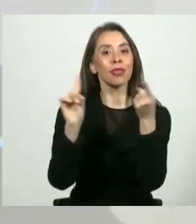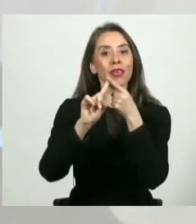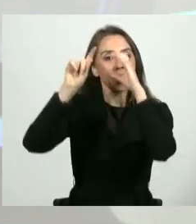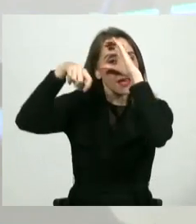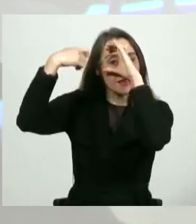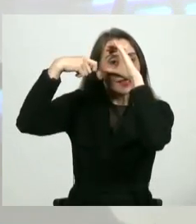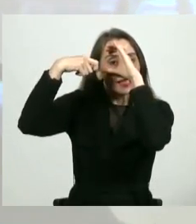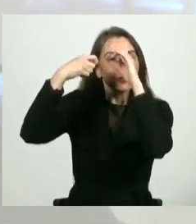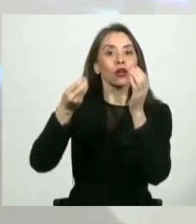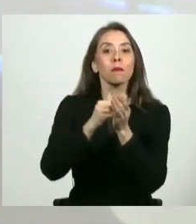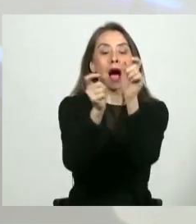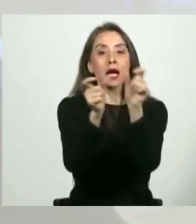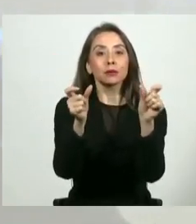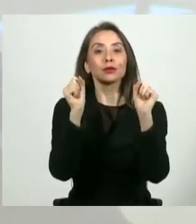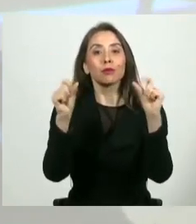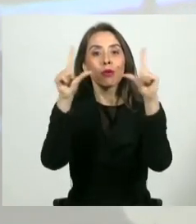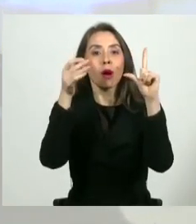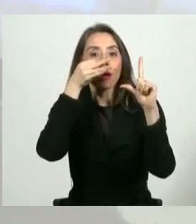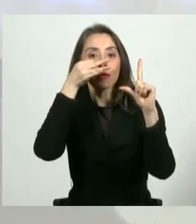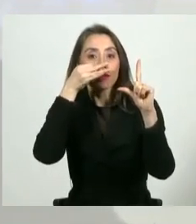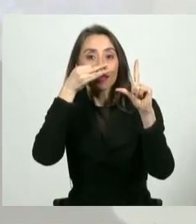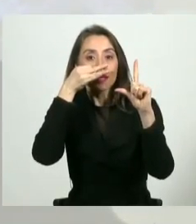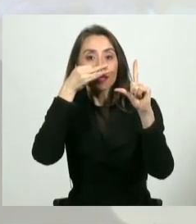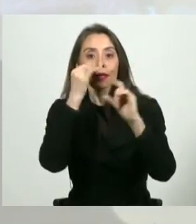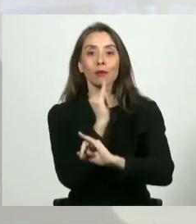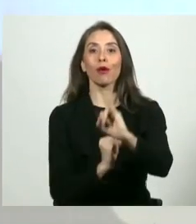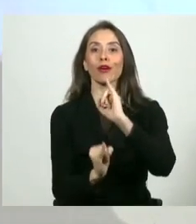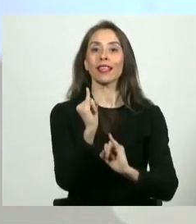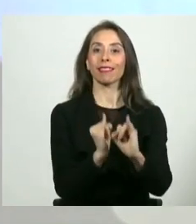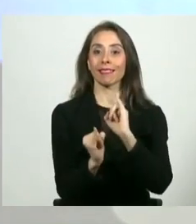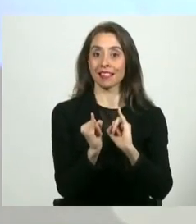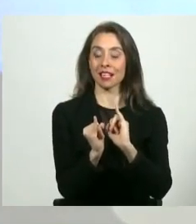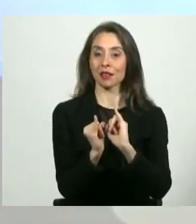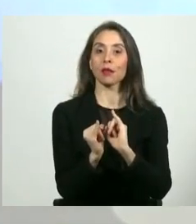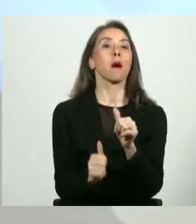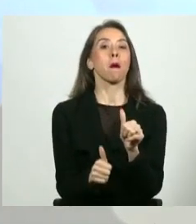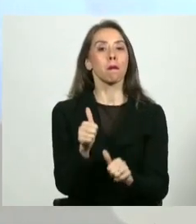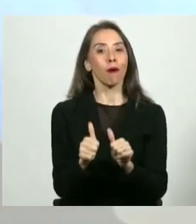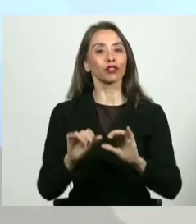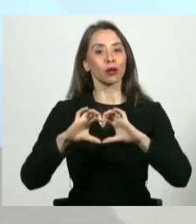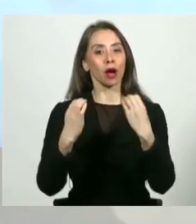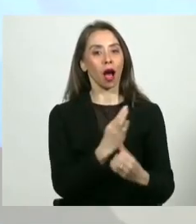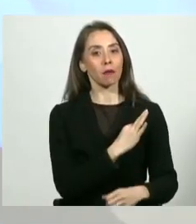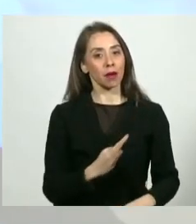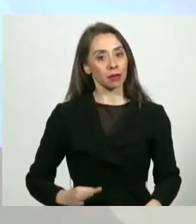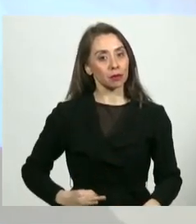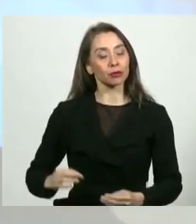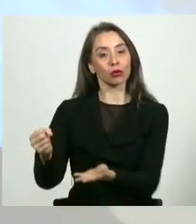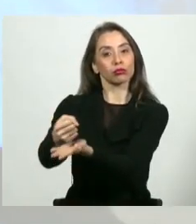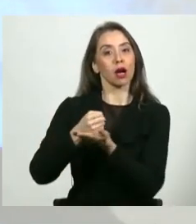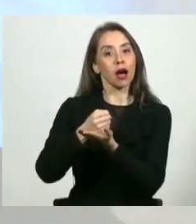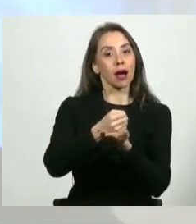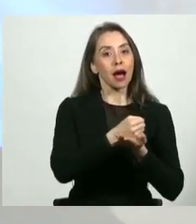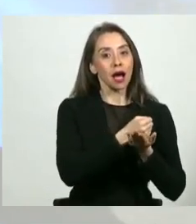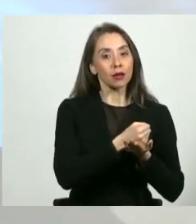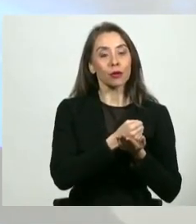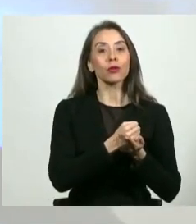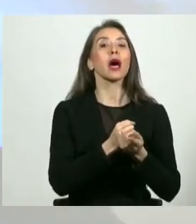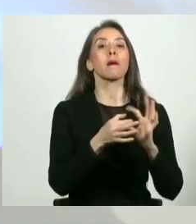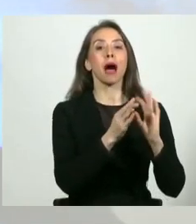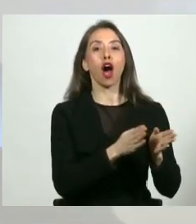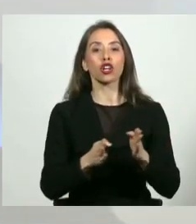poder llegar a más personas a través de Internet, a los profesionales de la Cámara de Diputados que nos han colaborado en la organización de esta